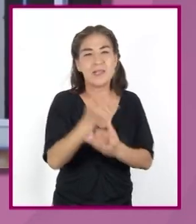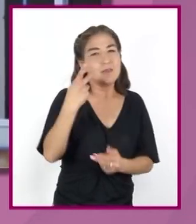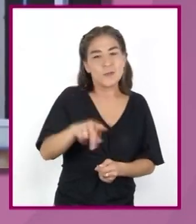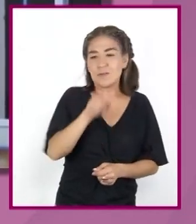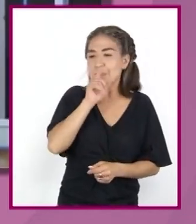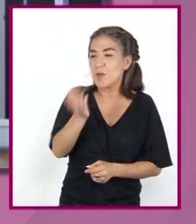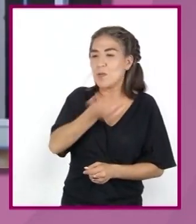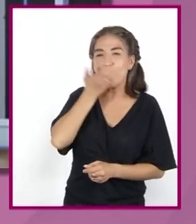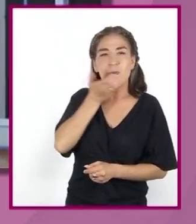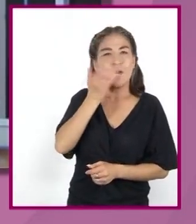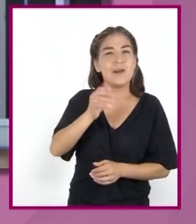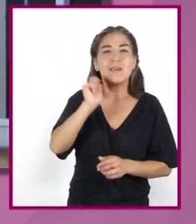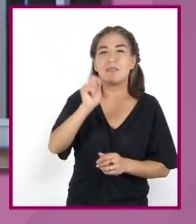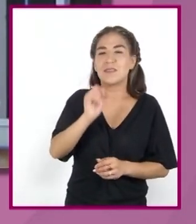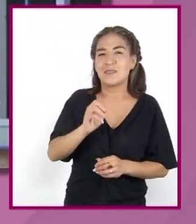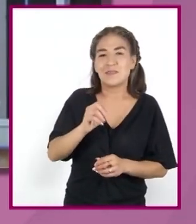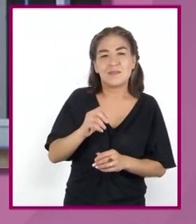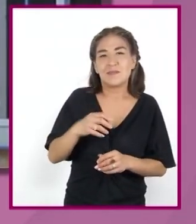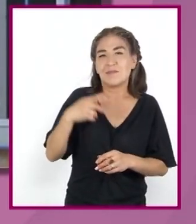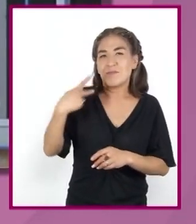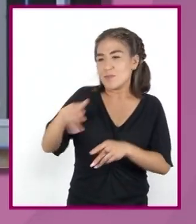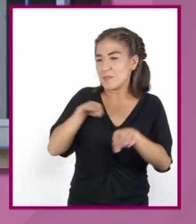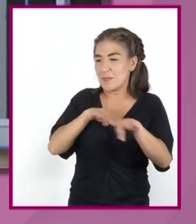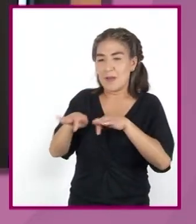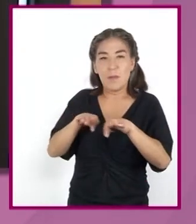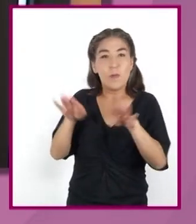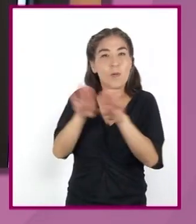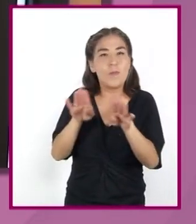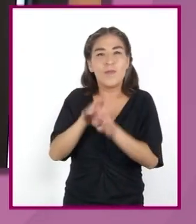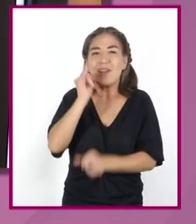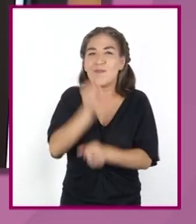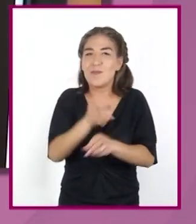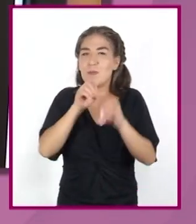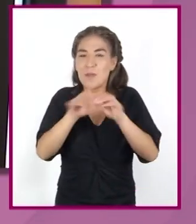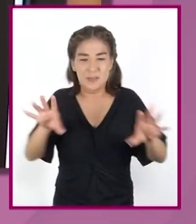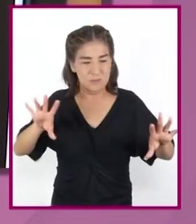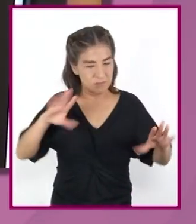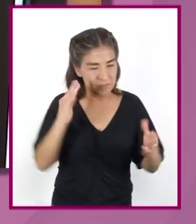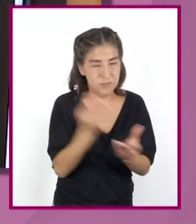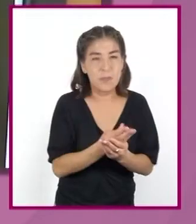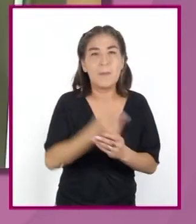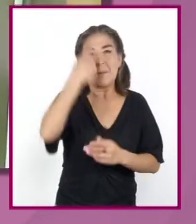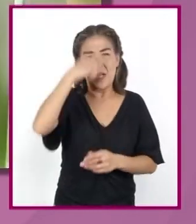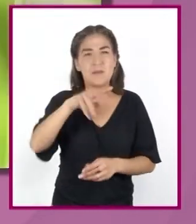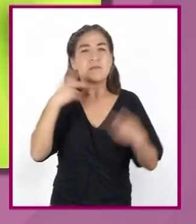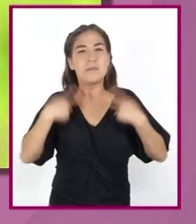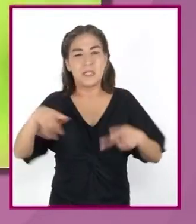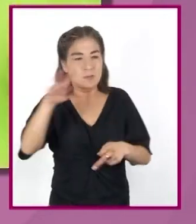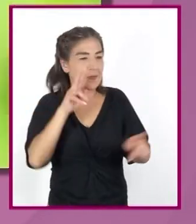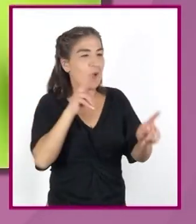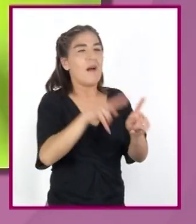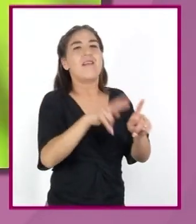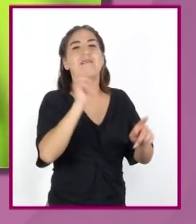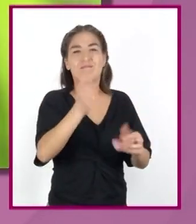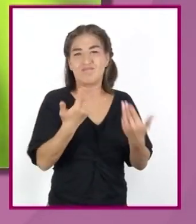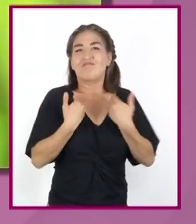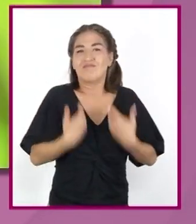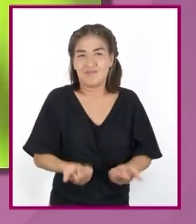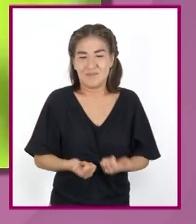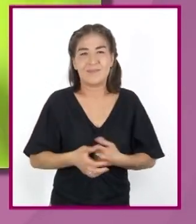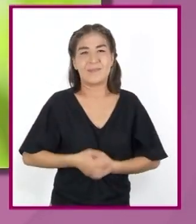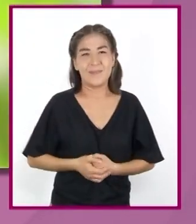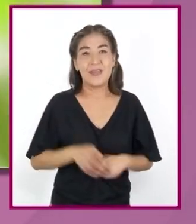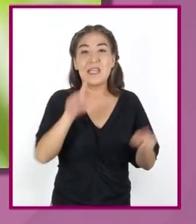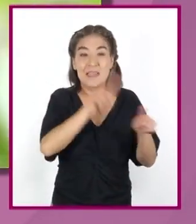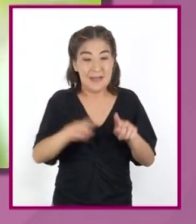hemos tenido. Nosotros queremos poner todos los datos crudos a disposición de la gente. La enorme diversidad